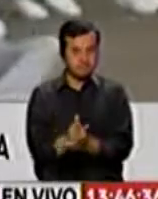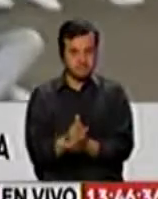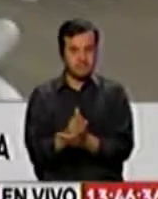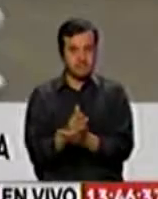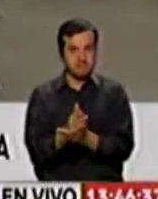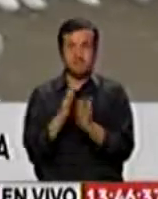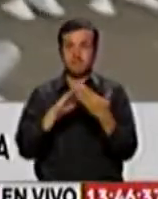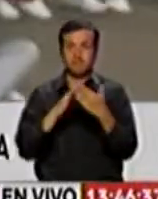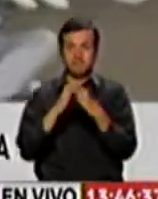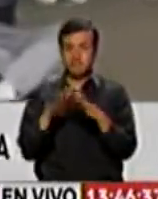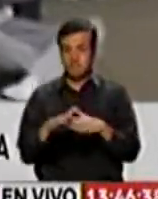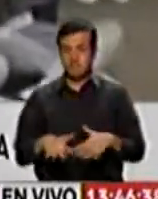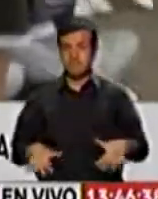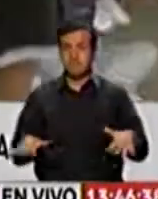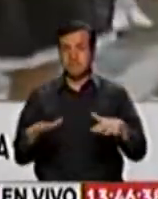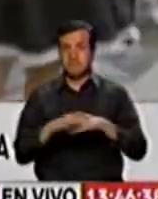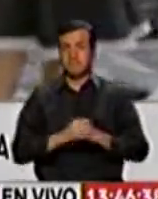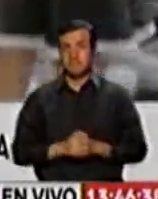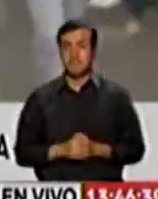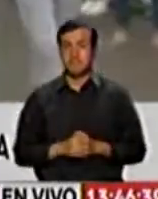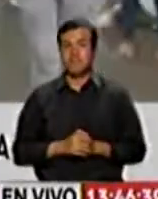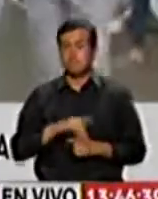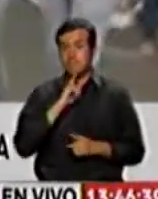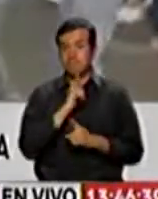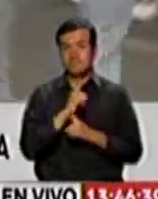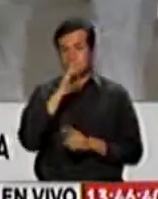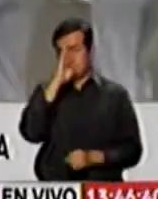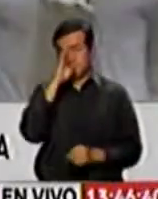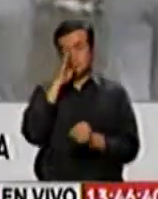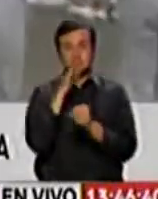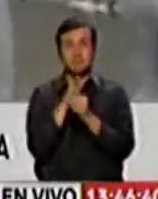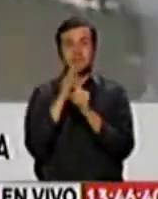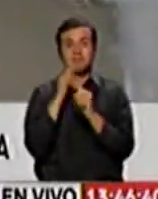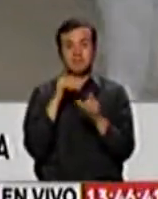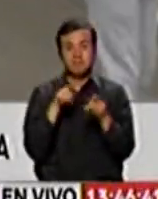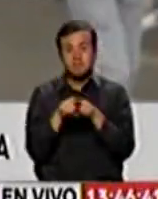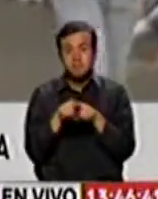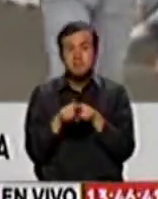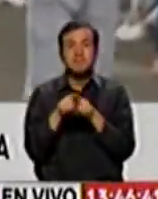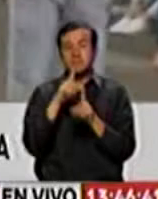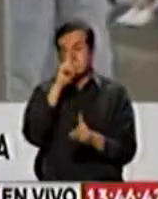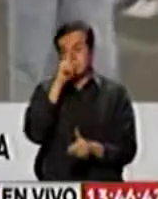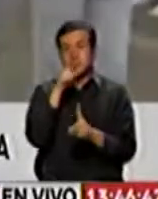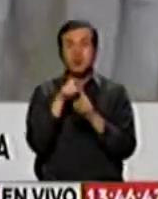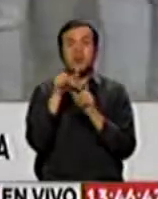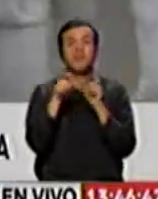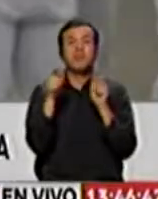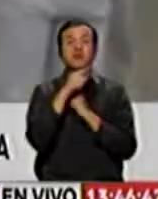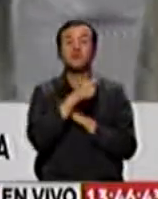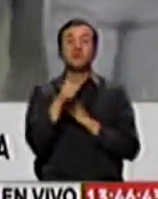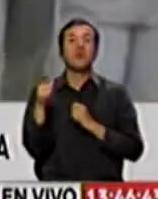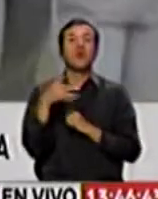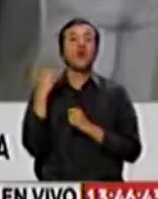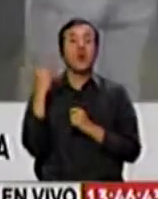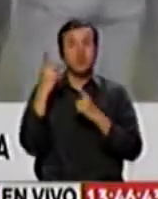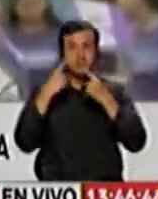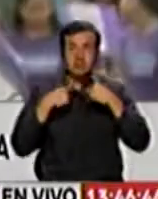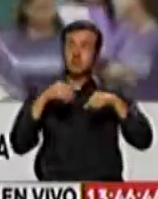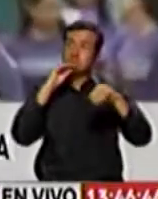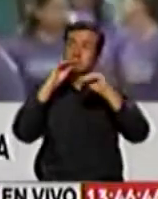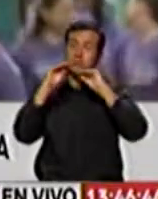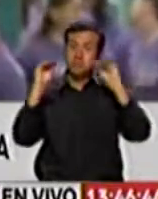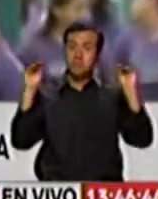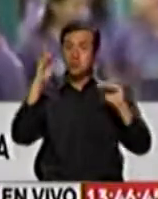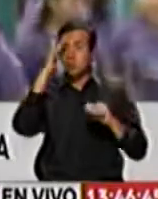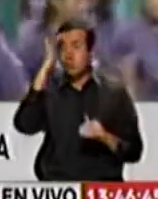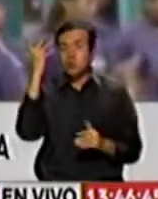en la comunidad en general. Por ello, el objetivo de la competencia era que los estudiantes sean portadores del mensaje. ¿Y por